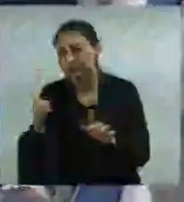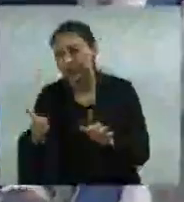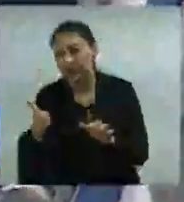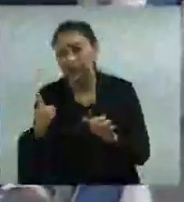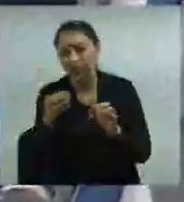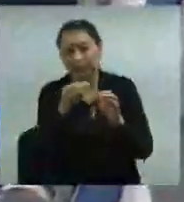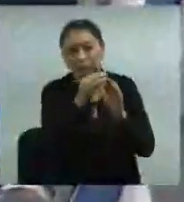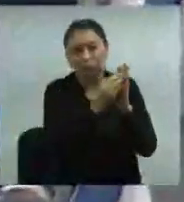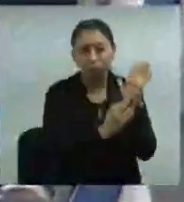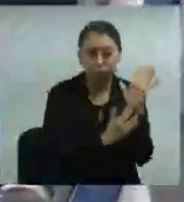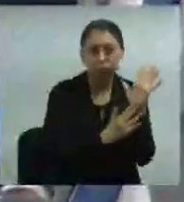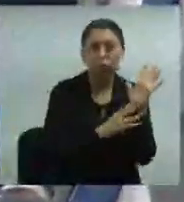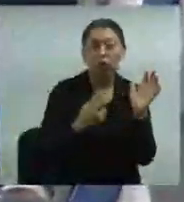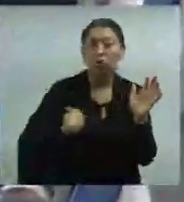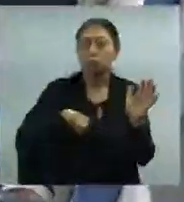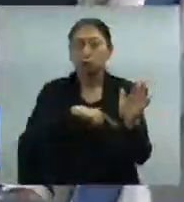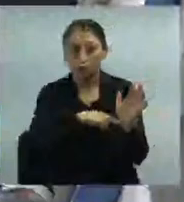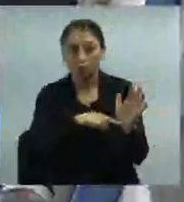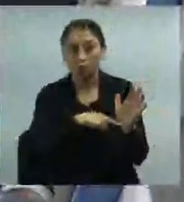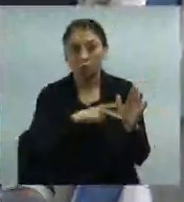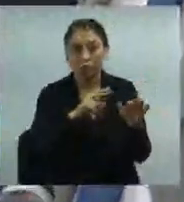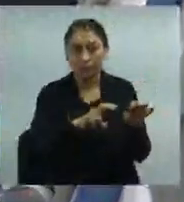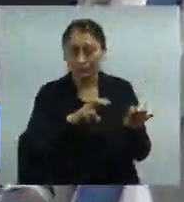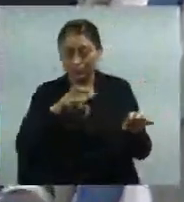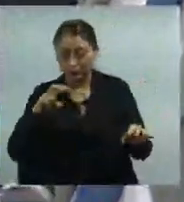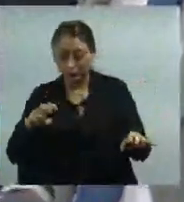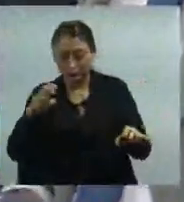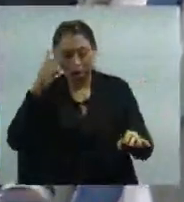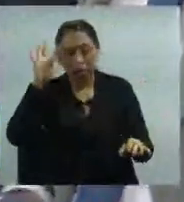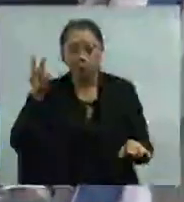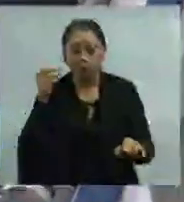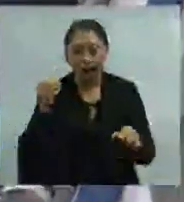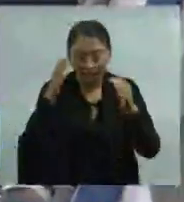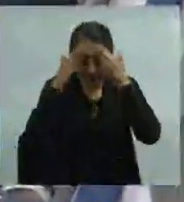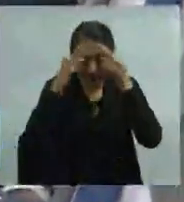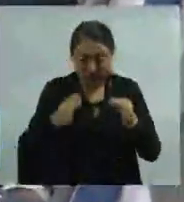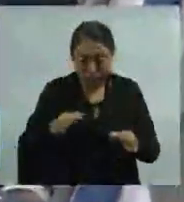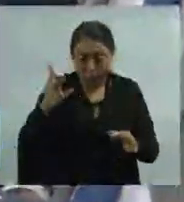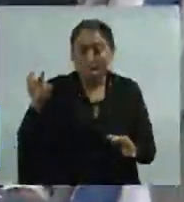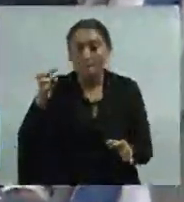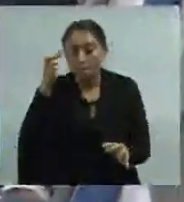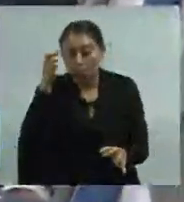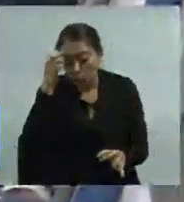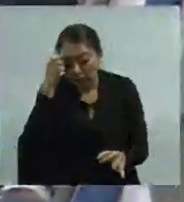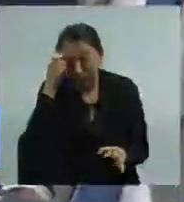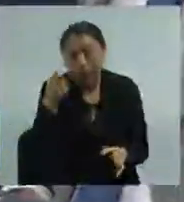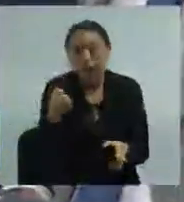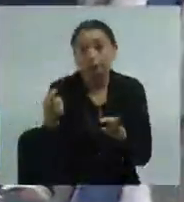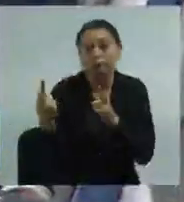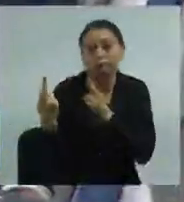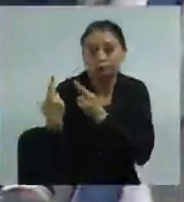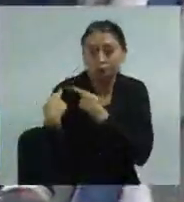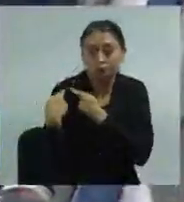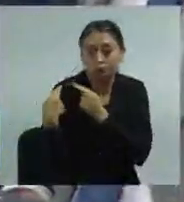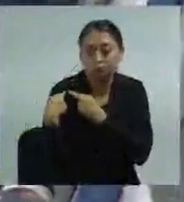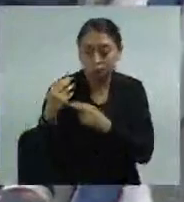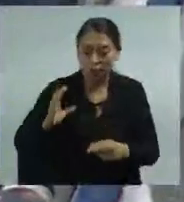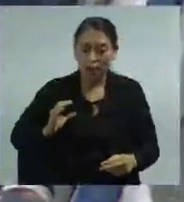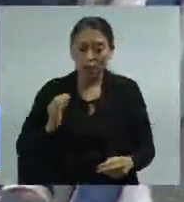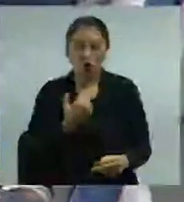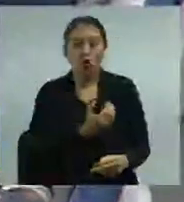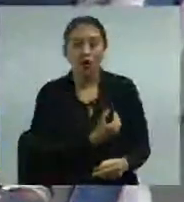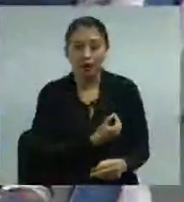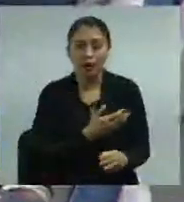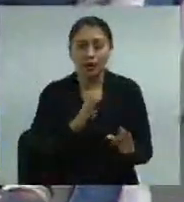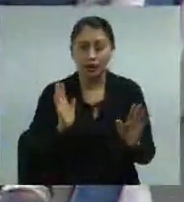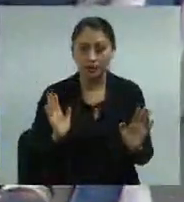debemos apartarnos, porque luego la decisión final, la decisión política, le corresponde a este Congreso